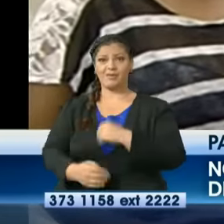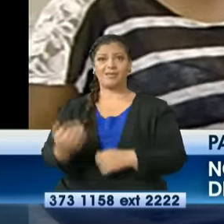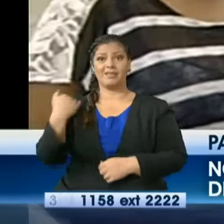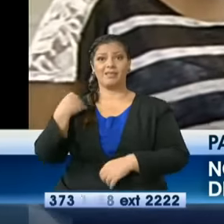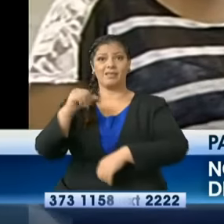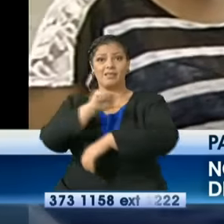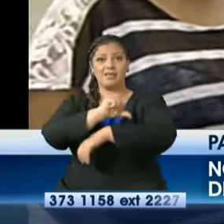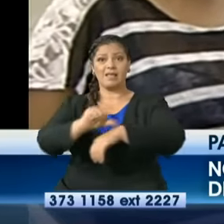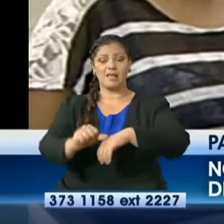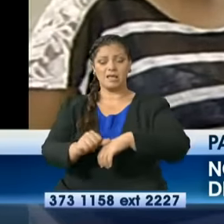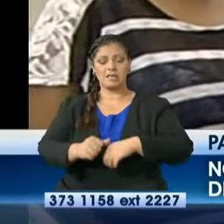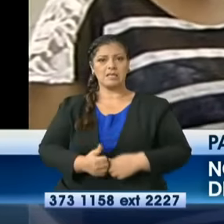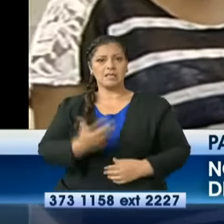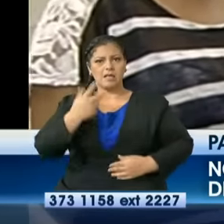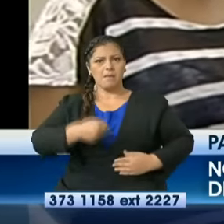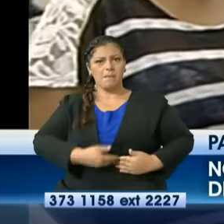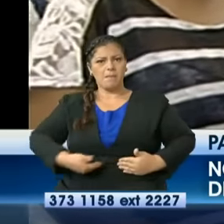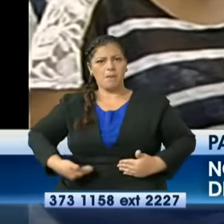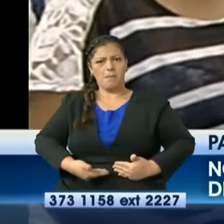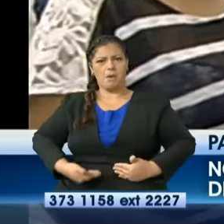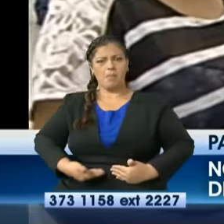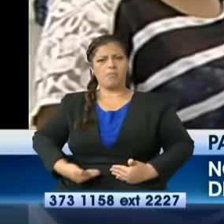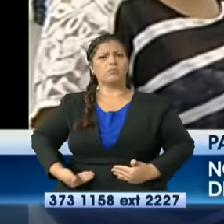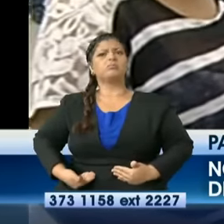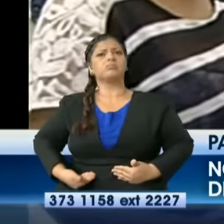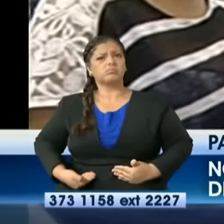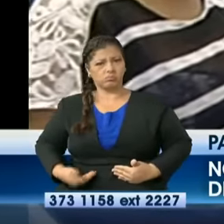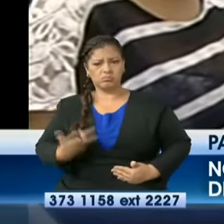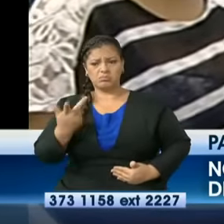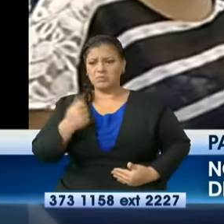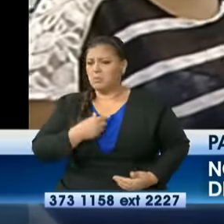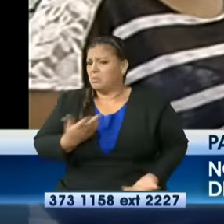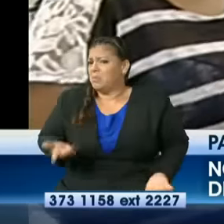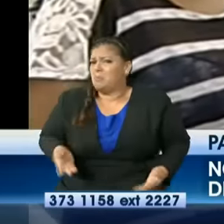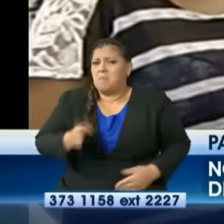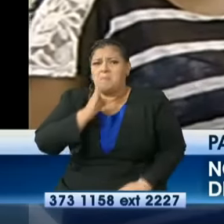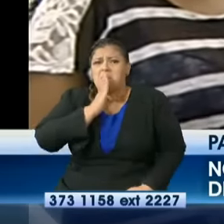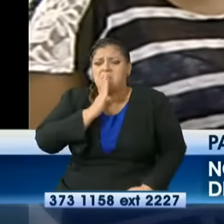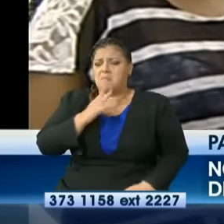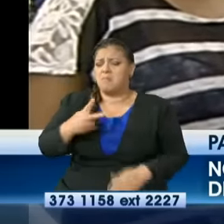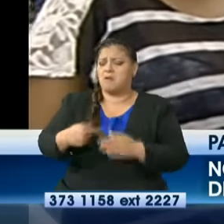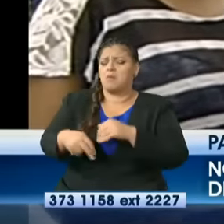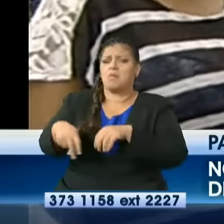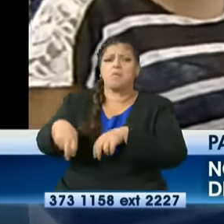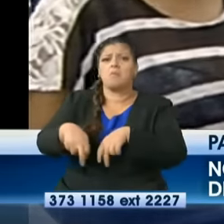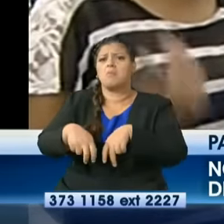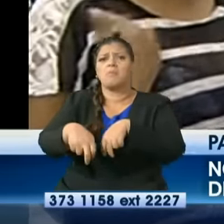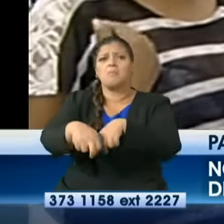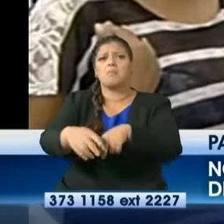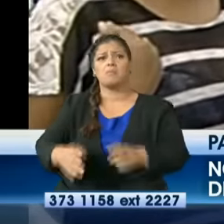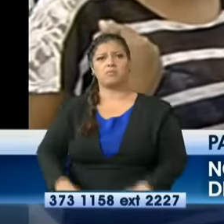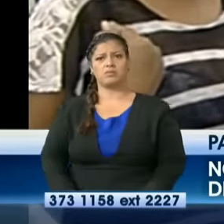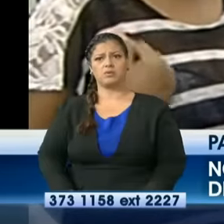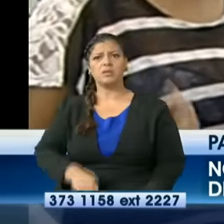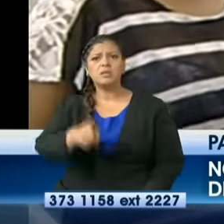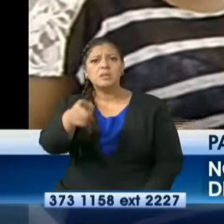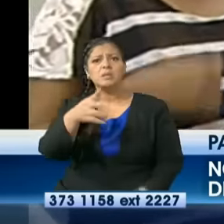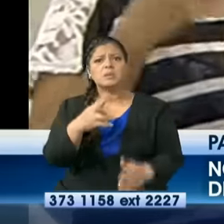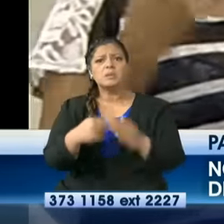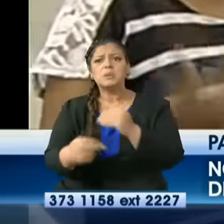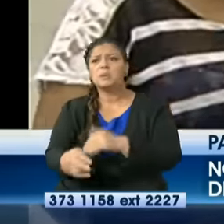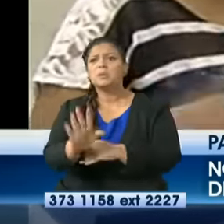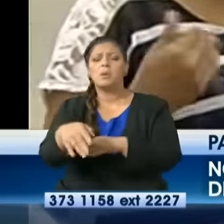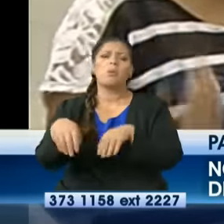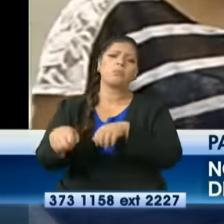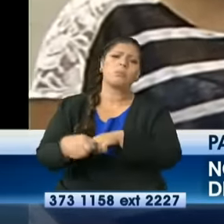3 operaciones en la barriga y nosotros caminamos, mis chiquitas de 6 años. Mi vecina que está aquí de camiseta negra tiene una niña de 6 años también en los mismos niveles, que